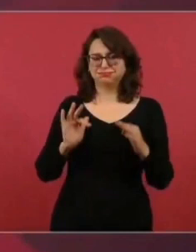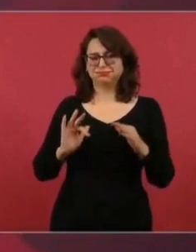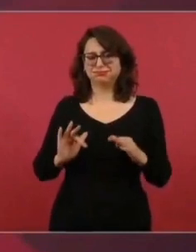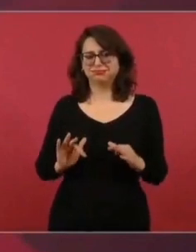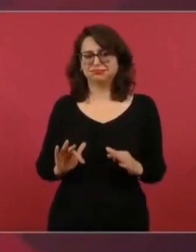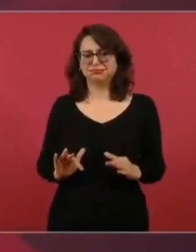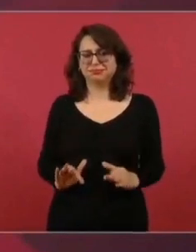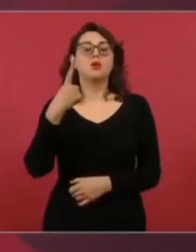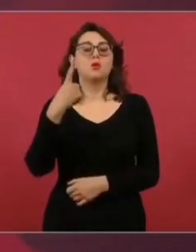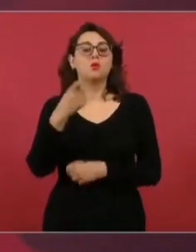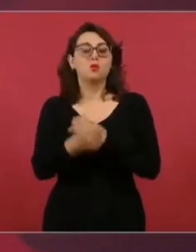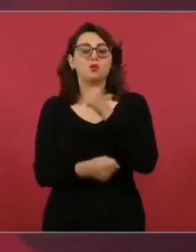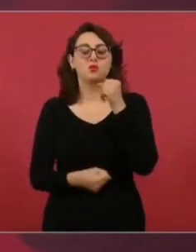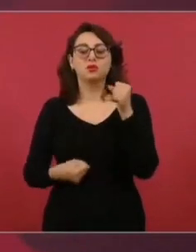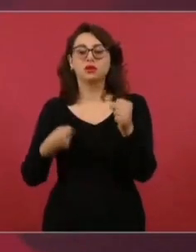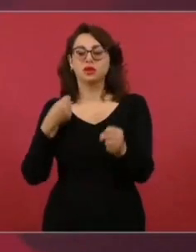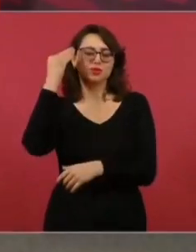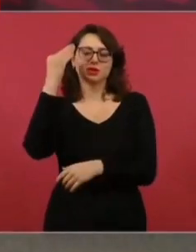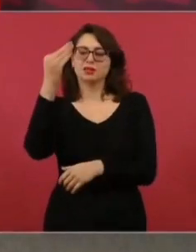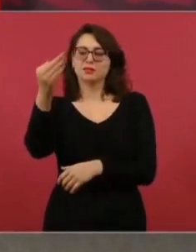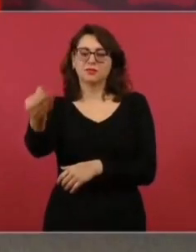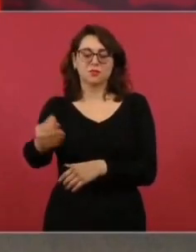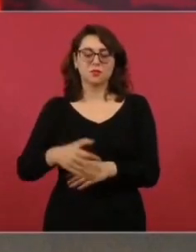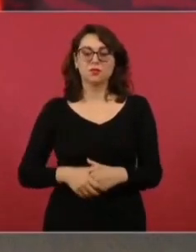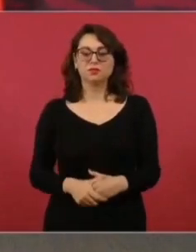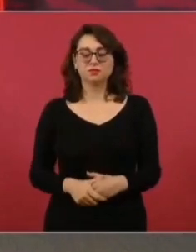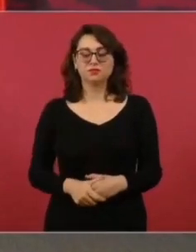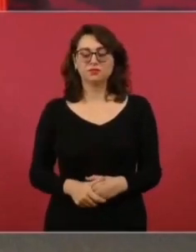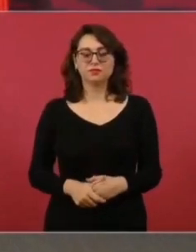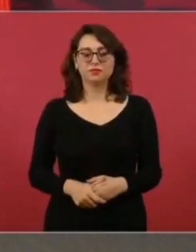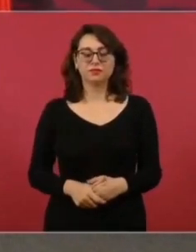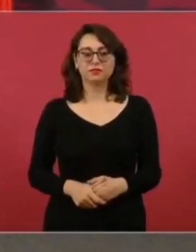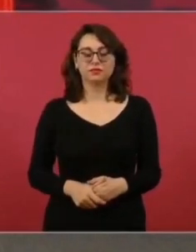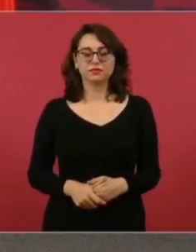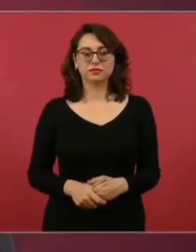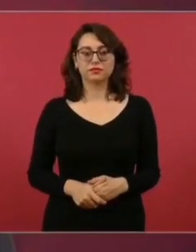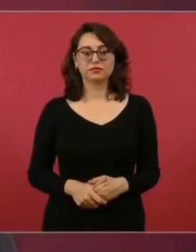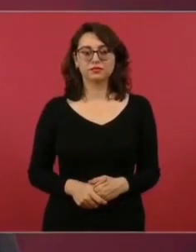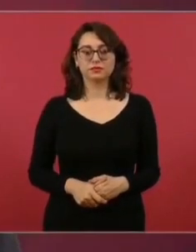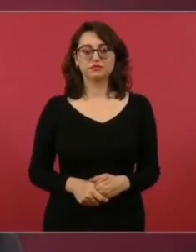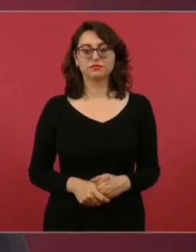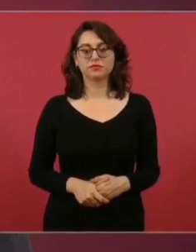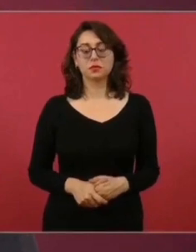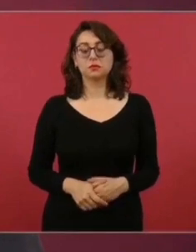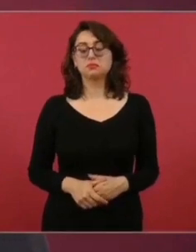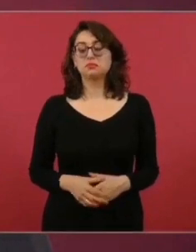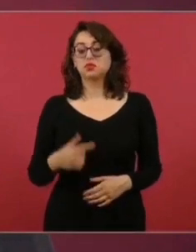vamos a ir hablando de eso. Yo resumo en una frase: